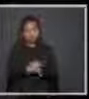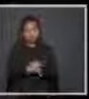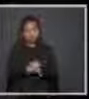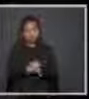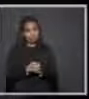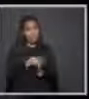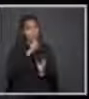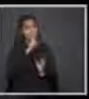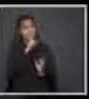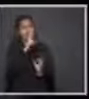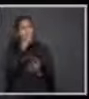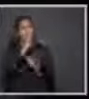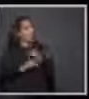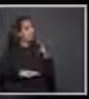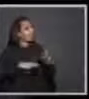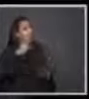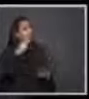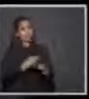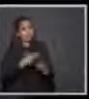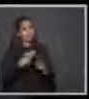Lo mejor del mundo.